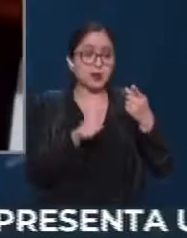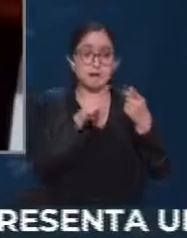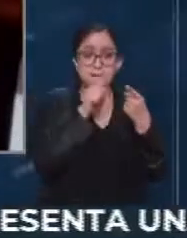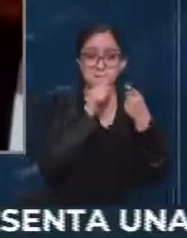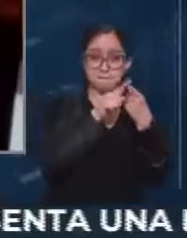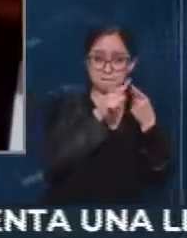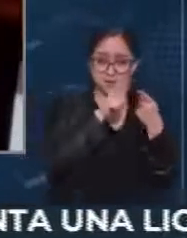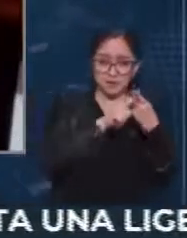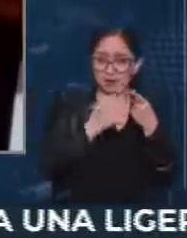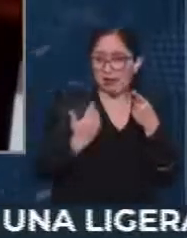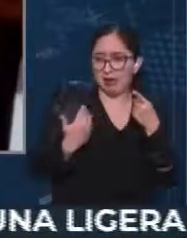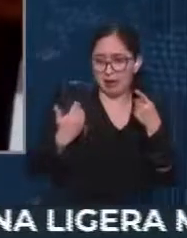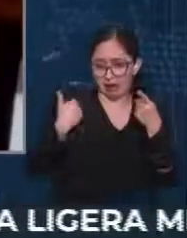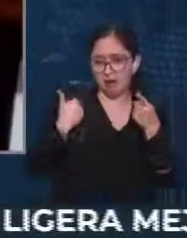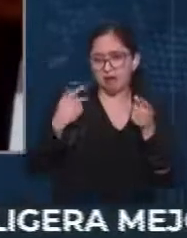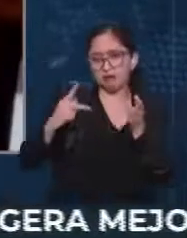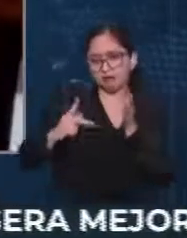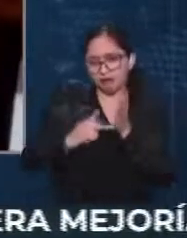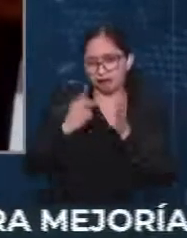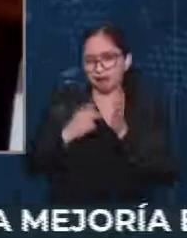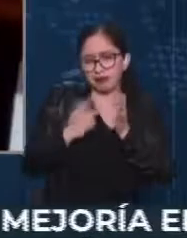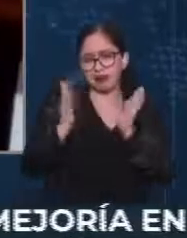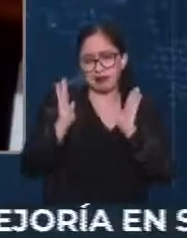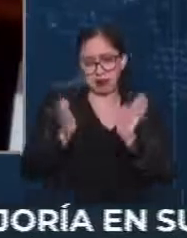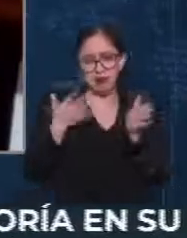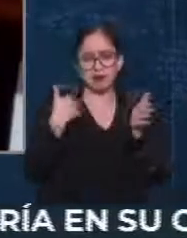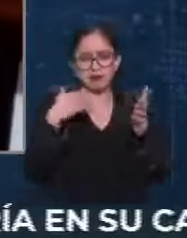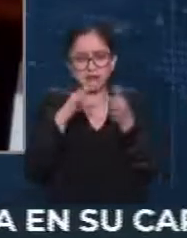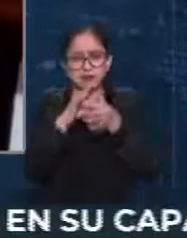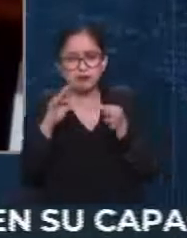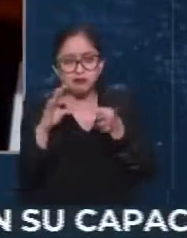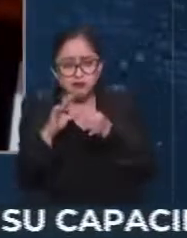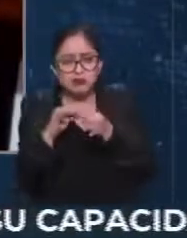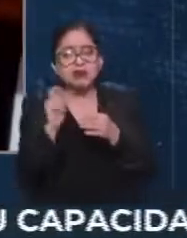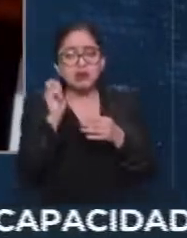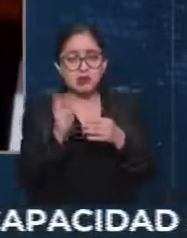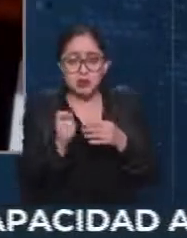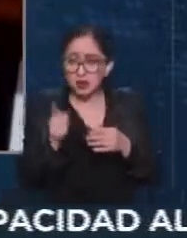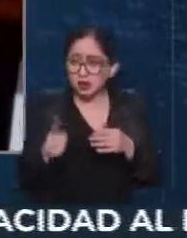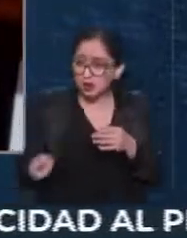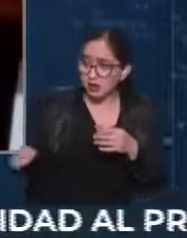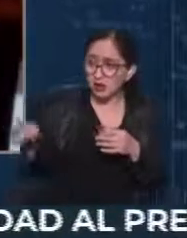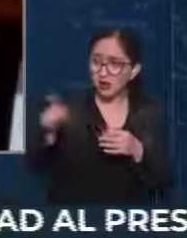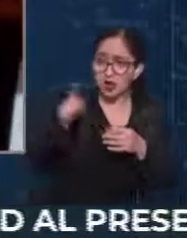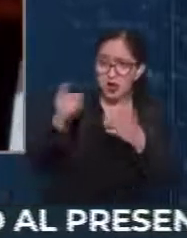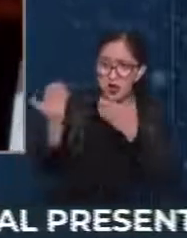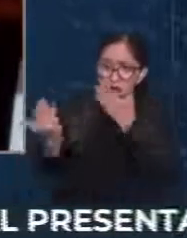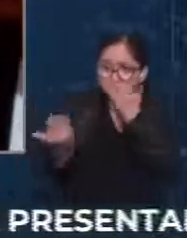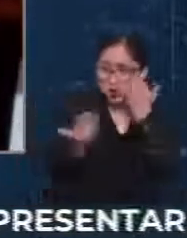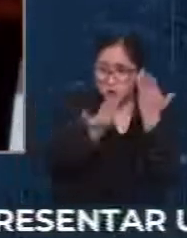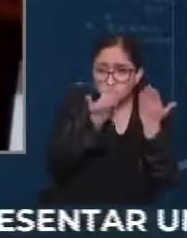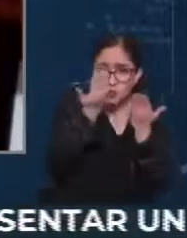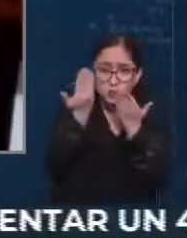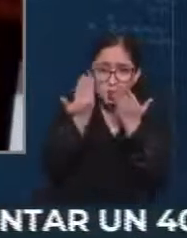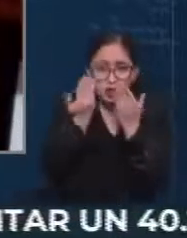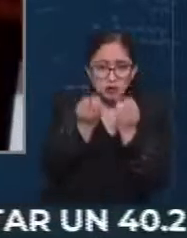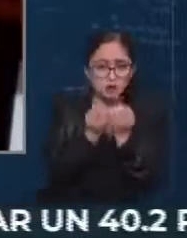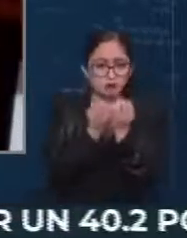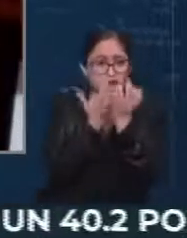varias ocasiones, los alumnos no brotan en el aula, sino que llegan a las